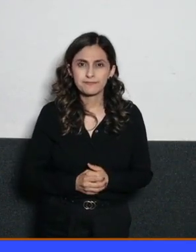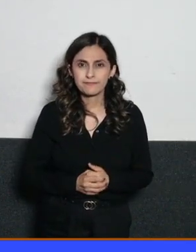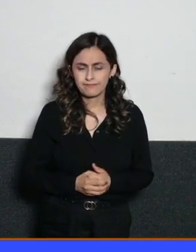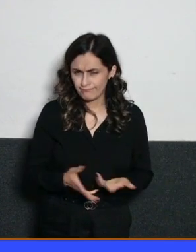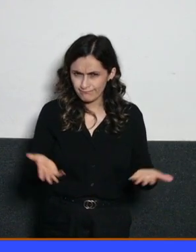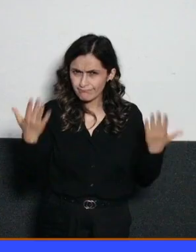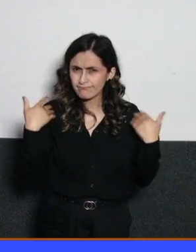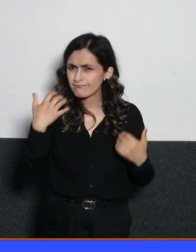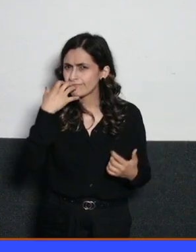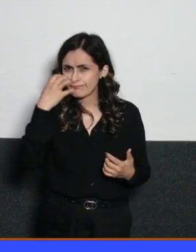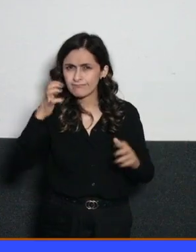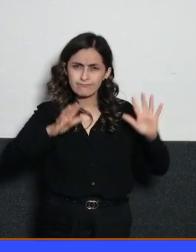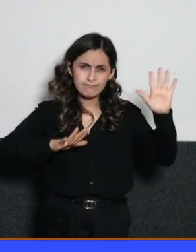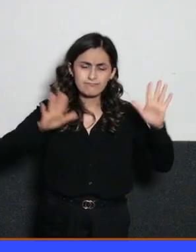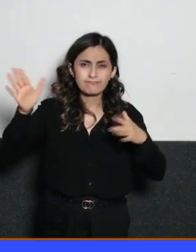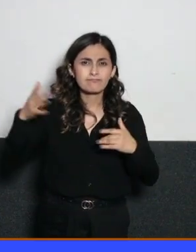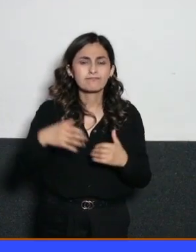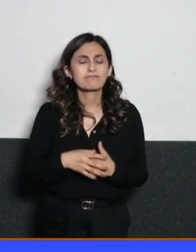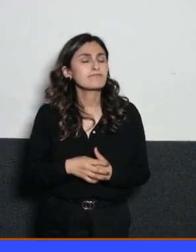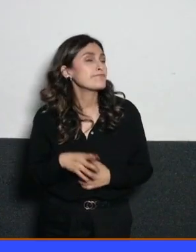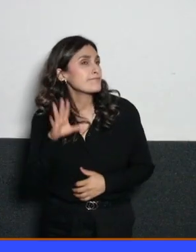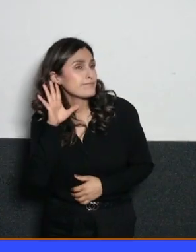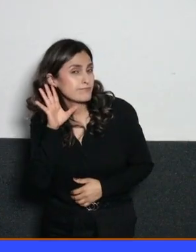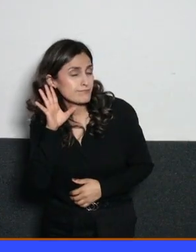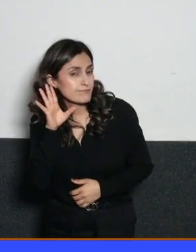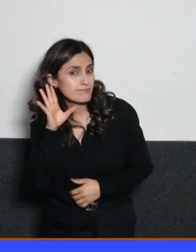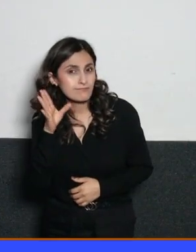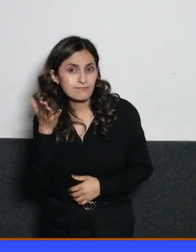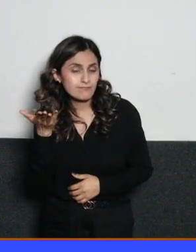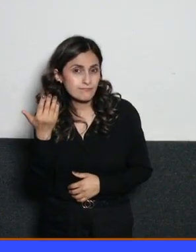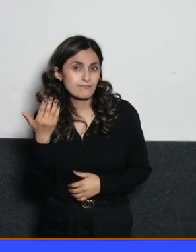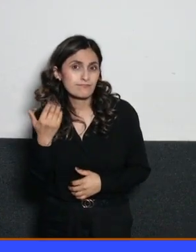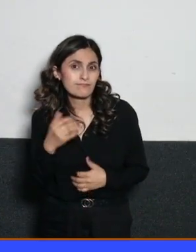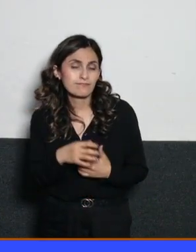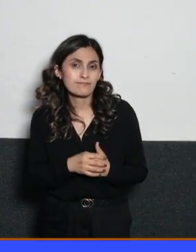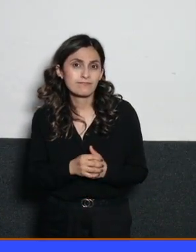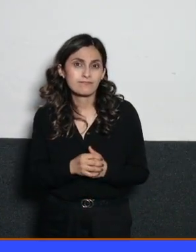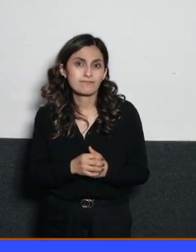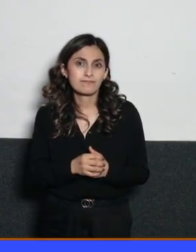Grítenla, no sé. ¿Cuál?